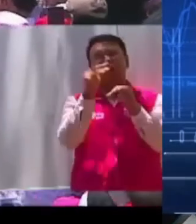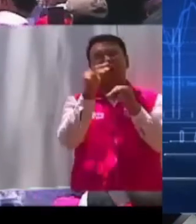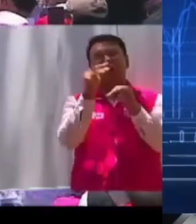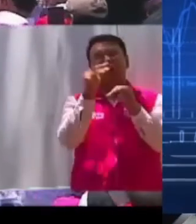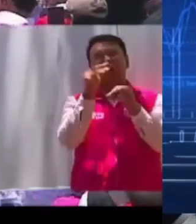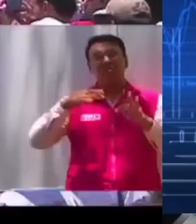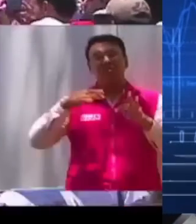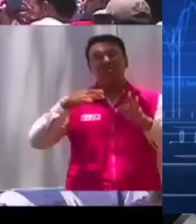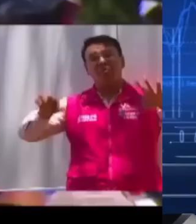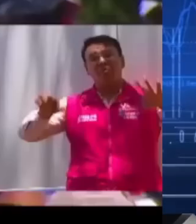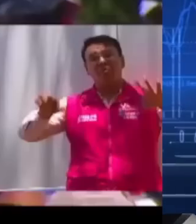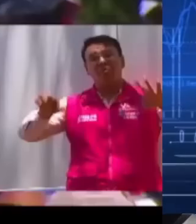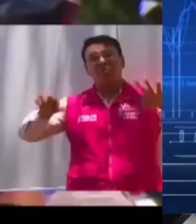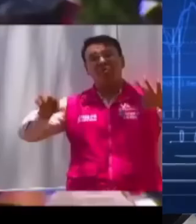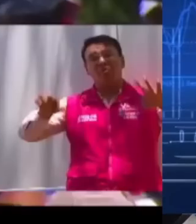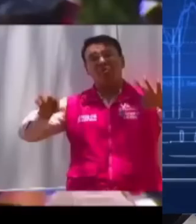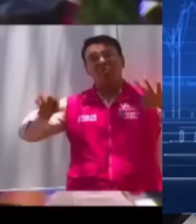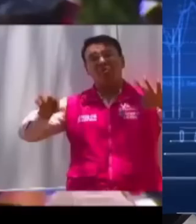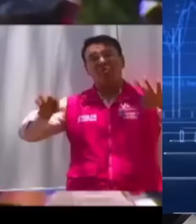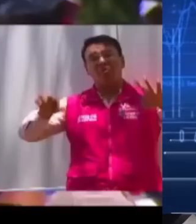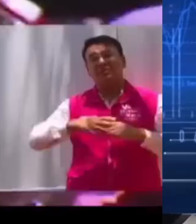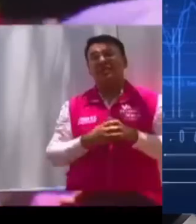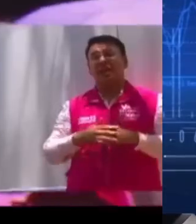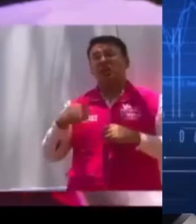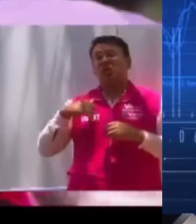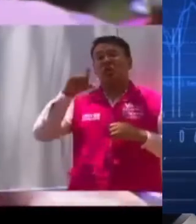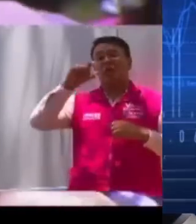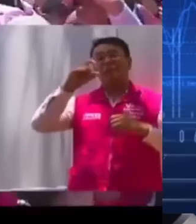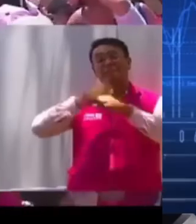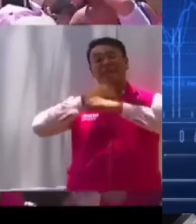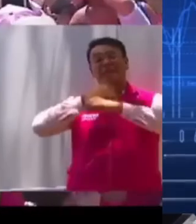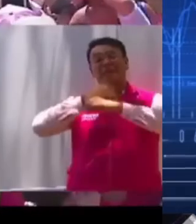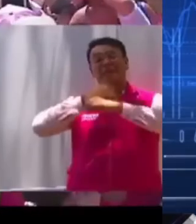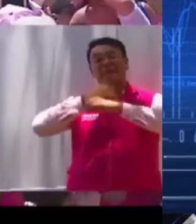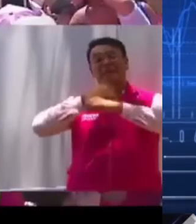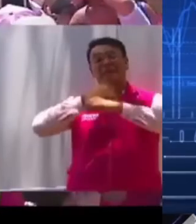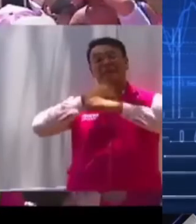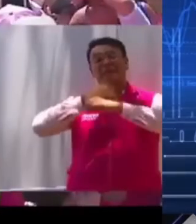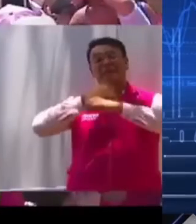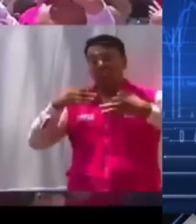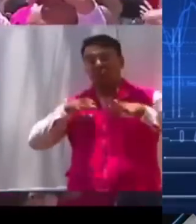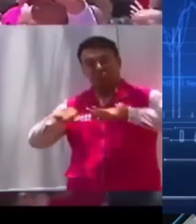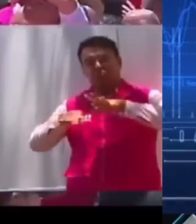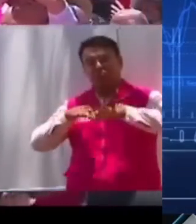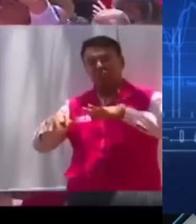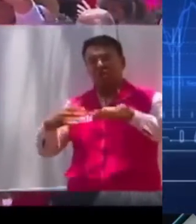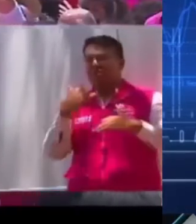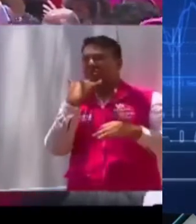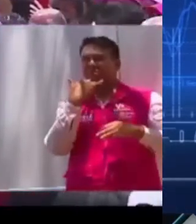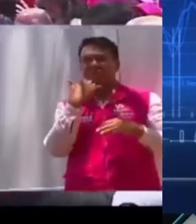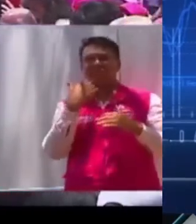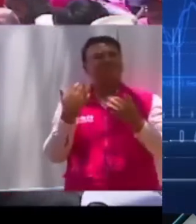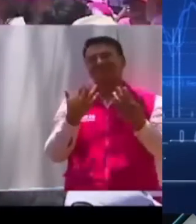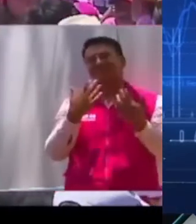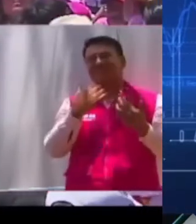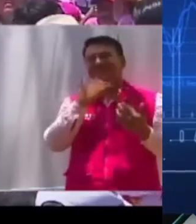evento Porque si bien he sido veinte años servidor público y jamás he sido sancionada ni una vez